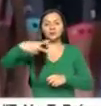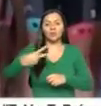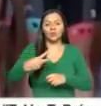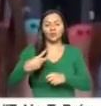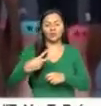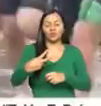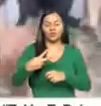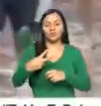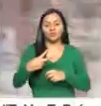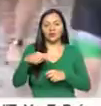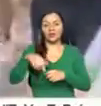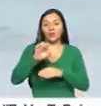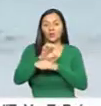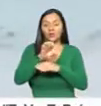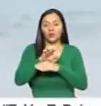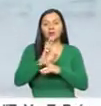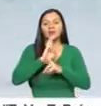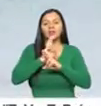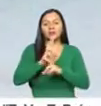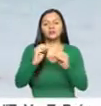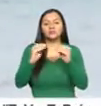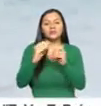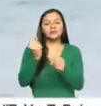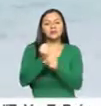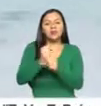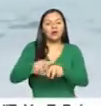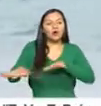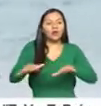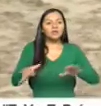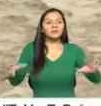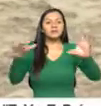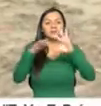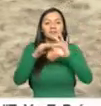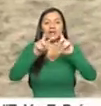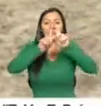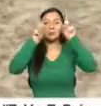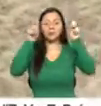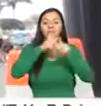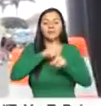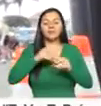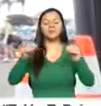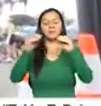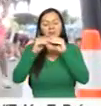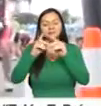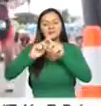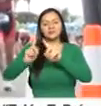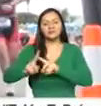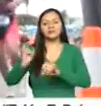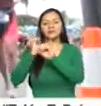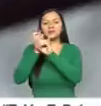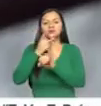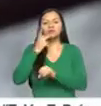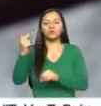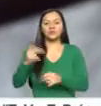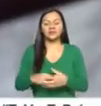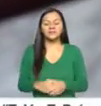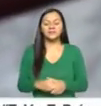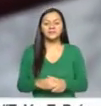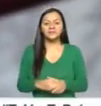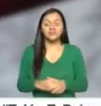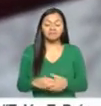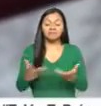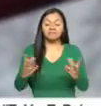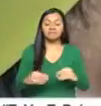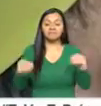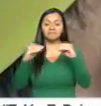en nuestro país, es resultado del trabajo coordinado entre la empresa privada y varias instituciones públicas, que sin